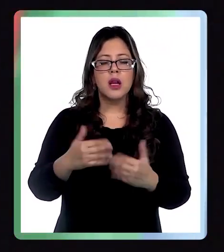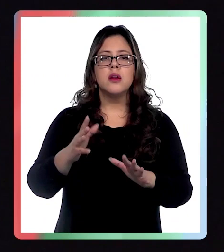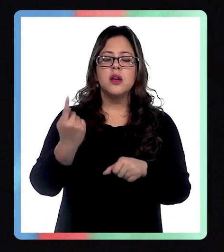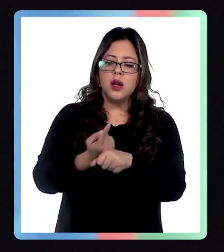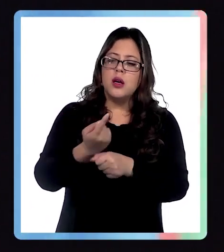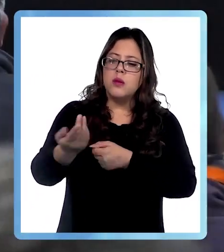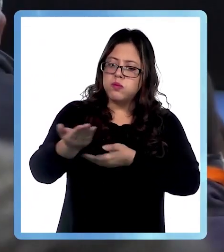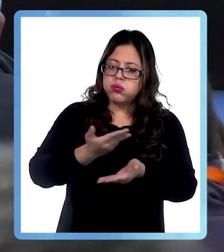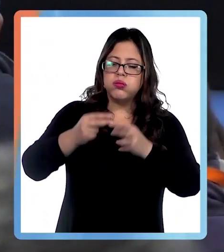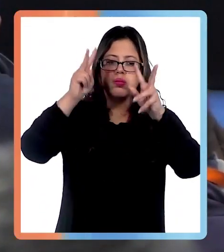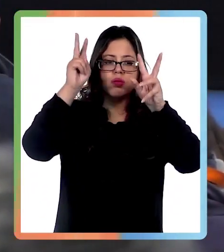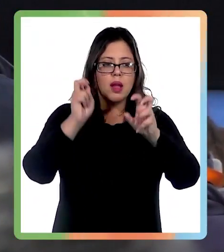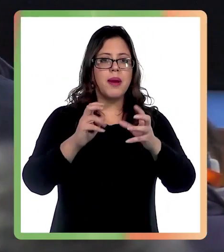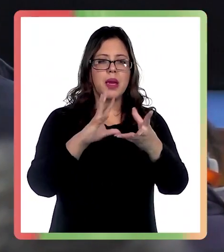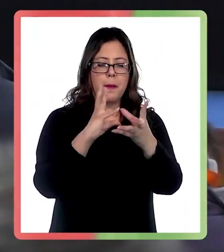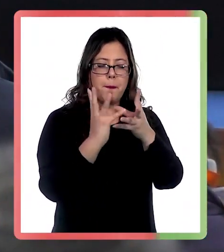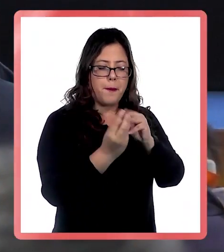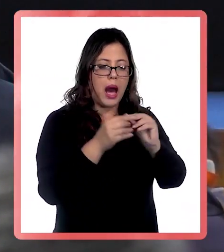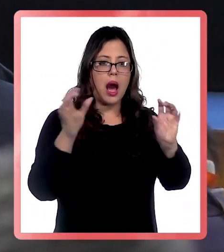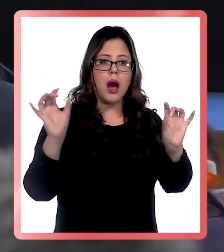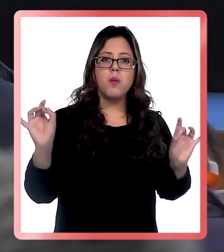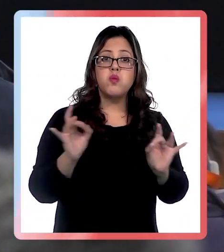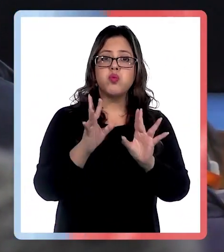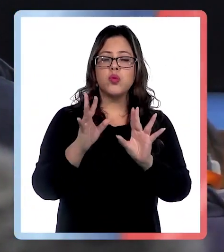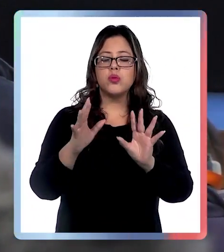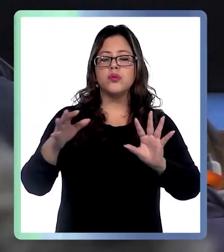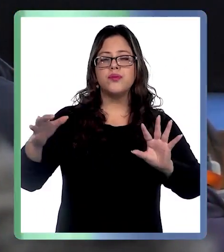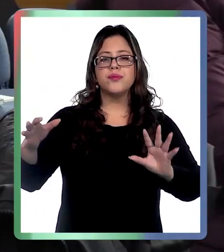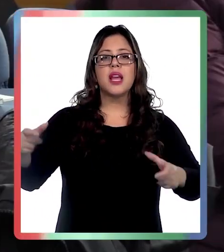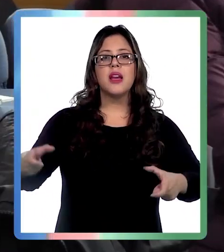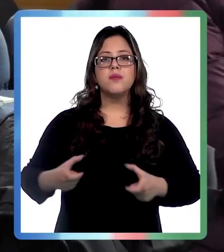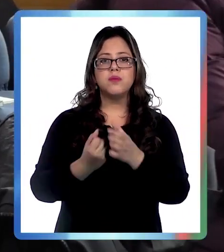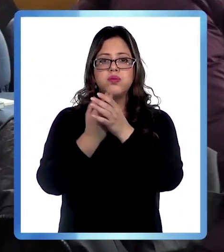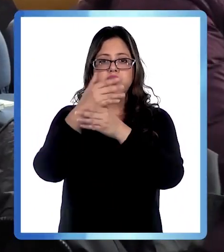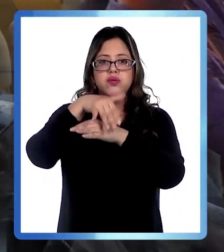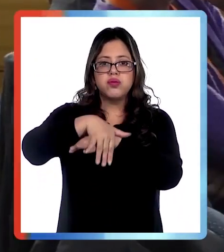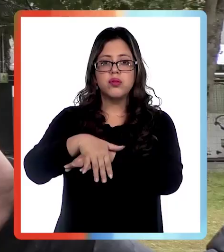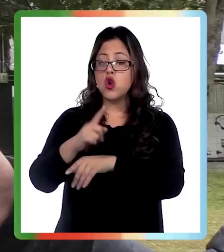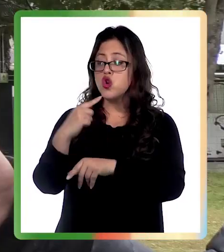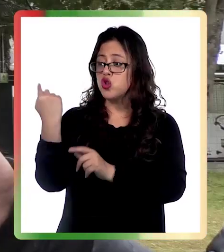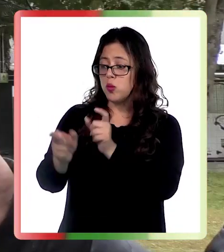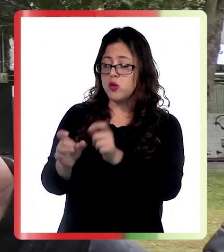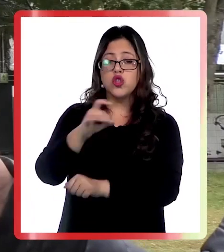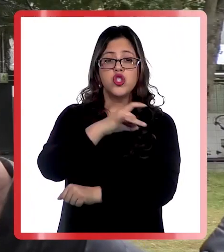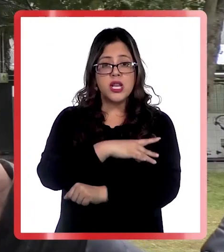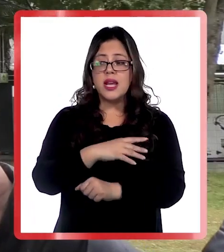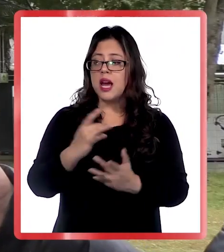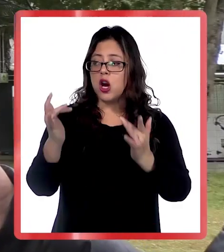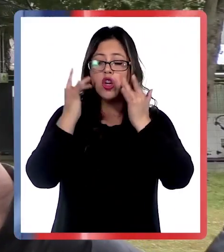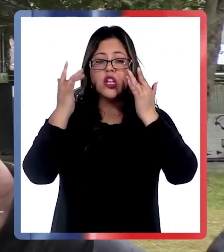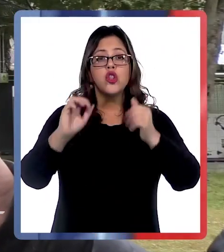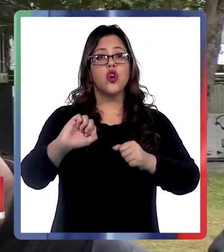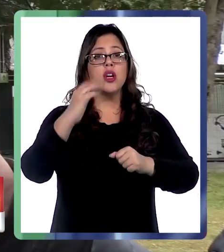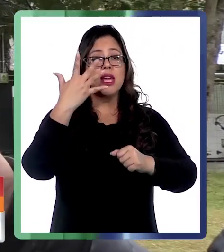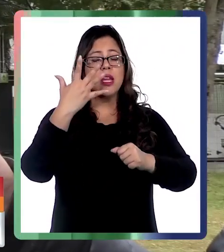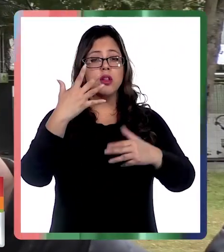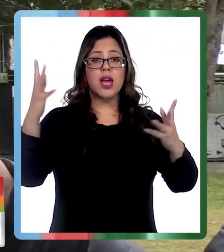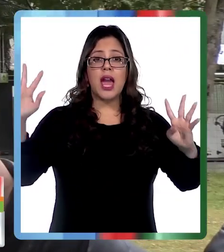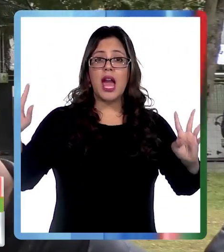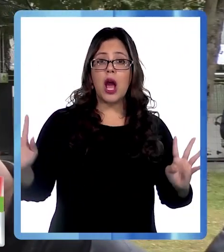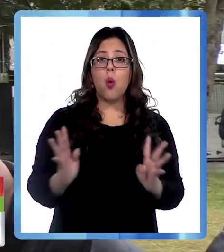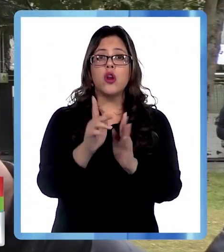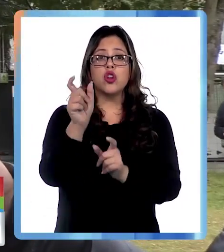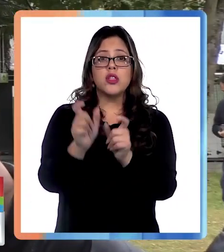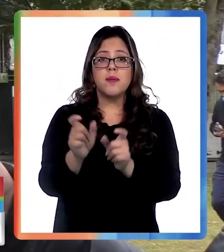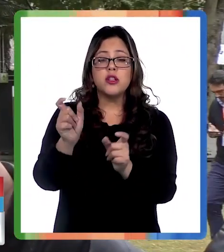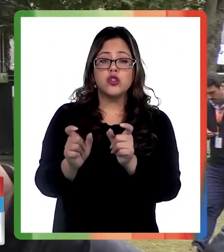principal eje la comunicación de riesgo y desastres ante emergencias volcánicas como chilenos debíamos estar muy contentos de que de que este quinto